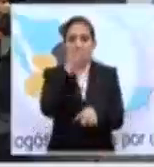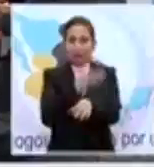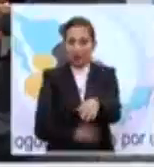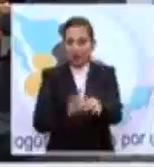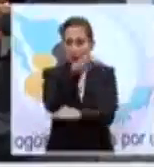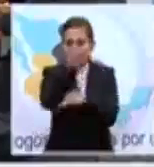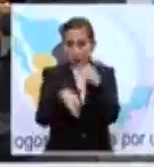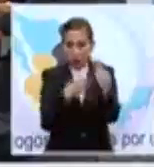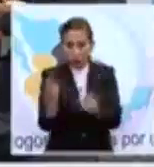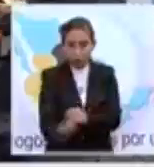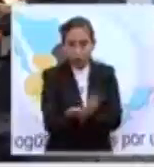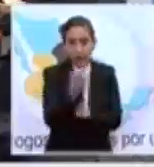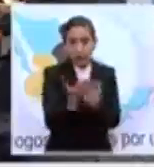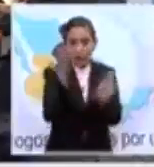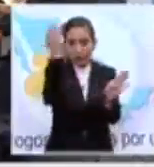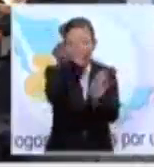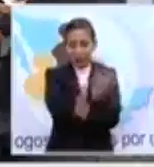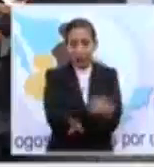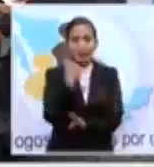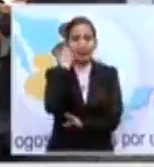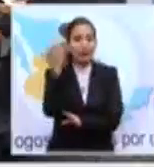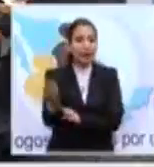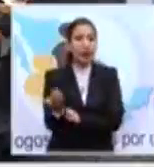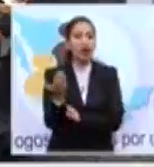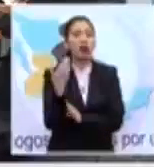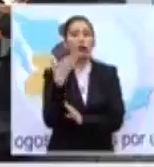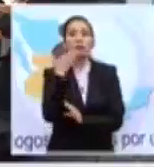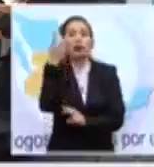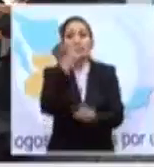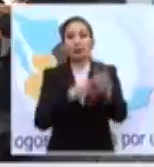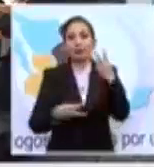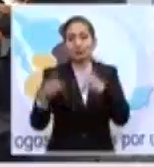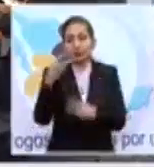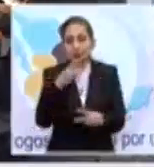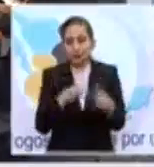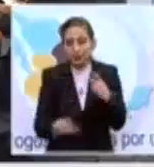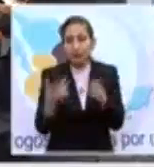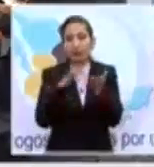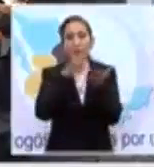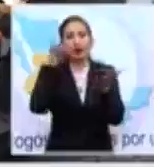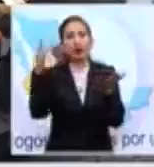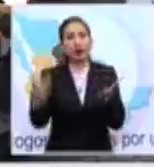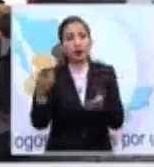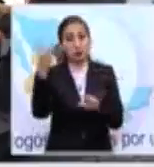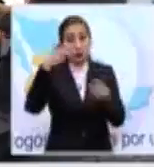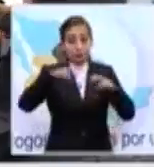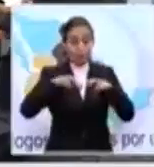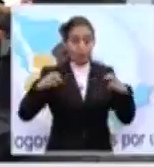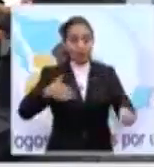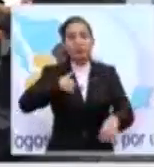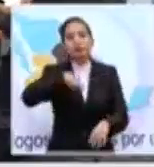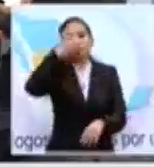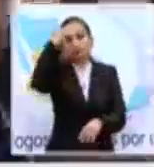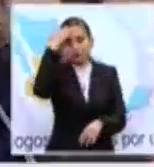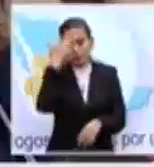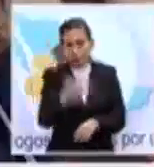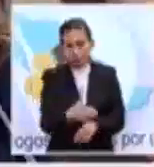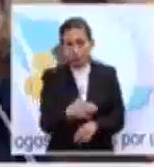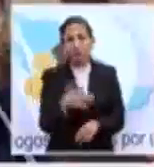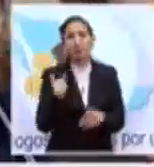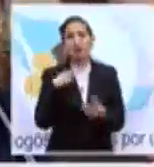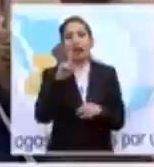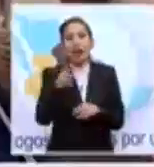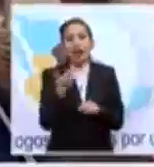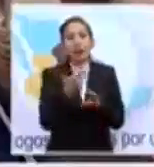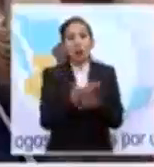tardes a todos ustedes. Antes que nada, quiero darles la bienvenida. Gracias por estar aquí. Yo sé que será